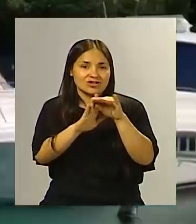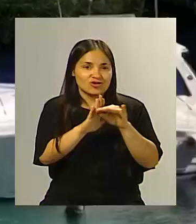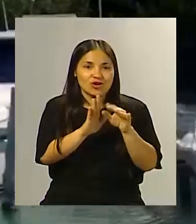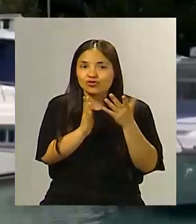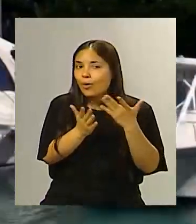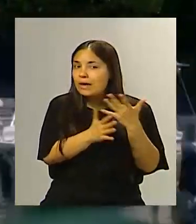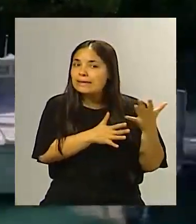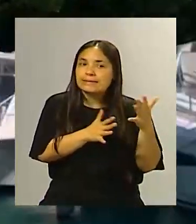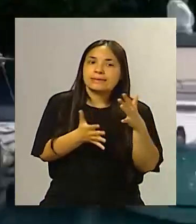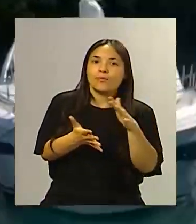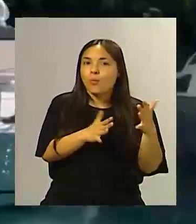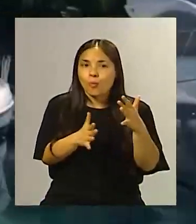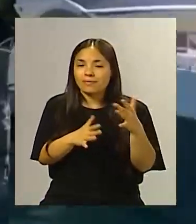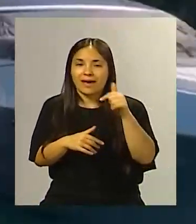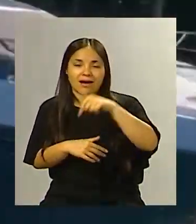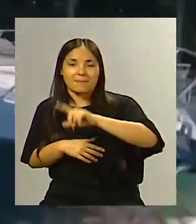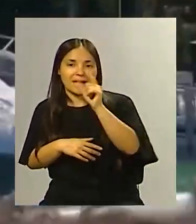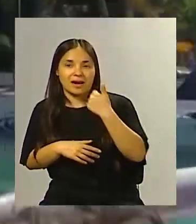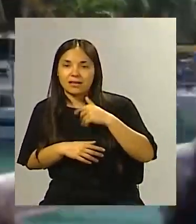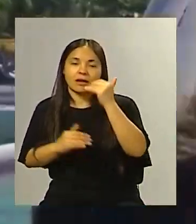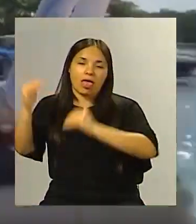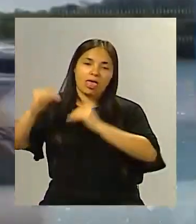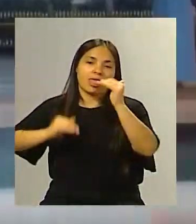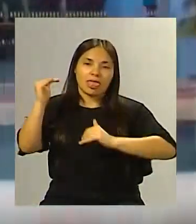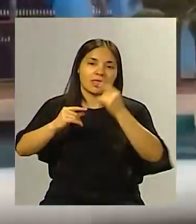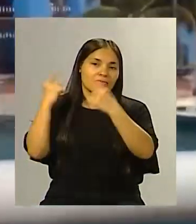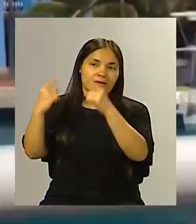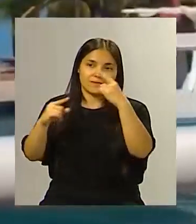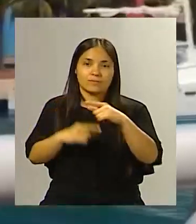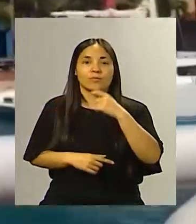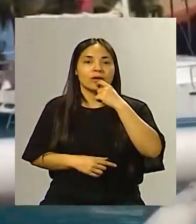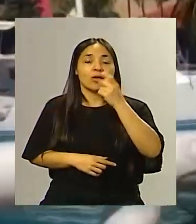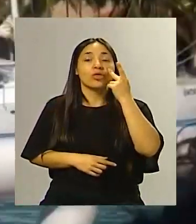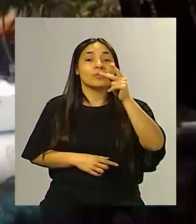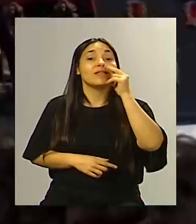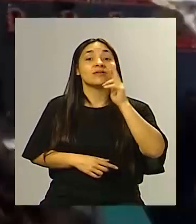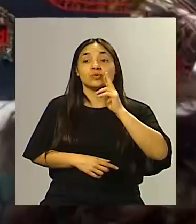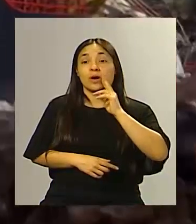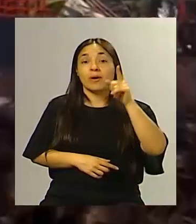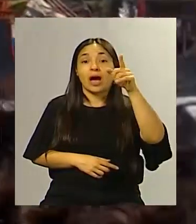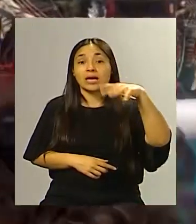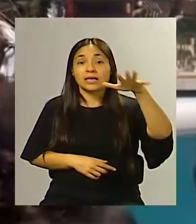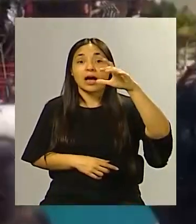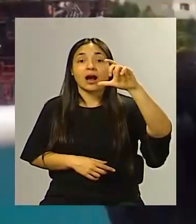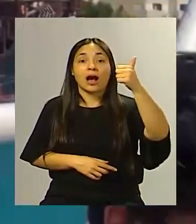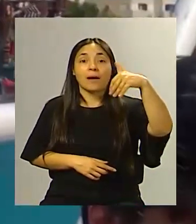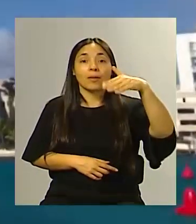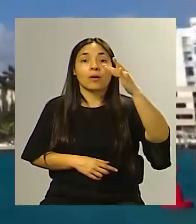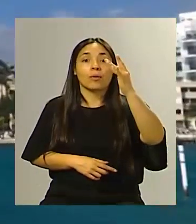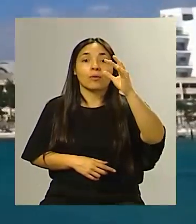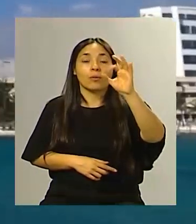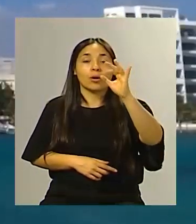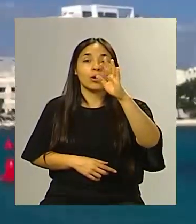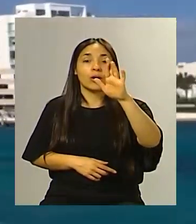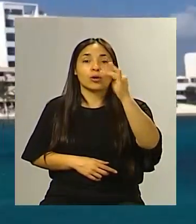Argentina. Yo te doy un ejemplo. Nosotros en Camboriú en el año 2019 pagábamos un tenedor